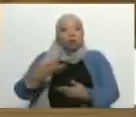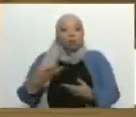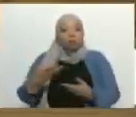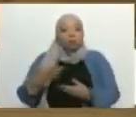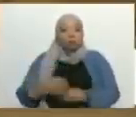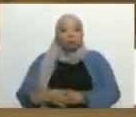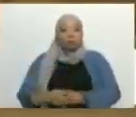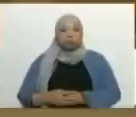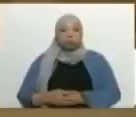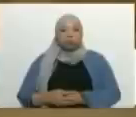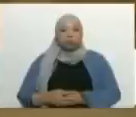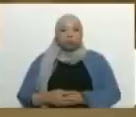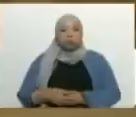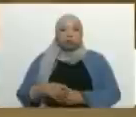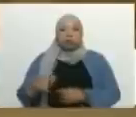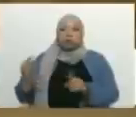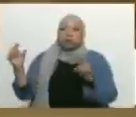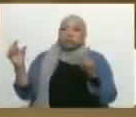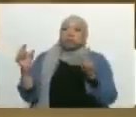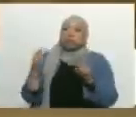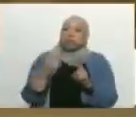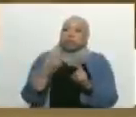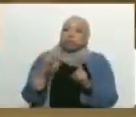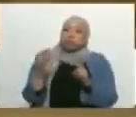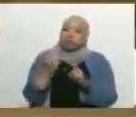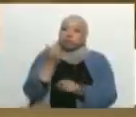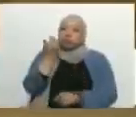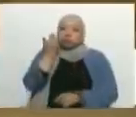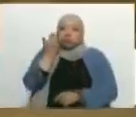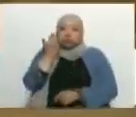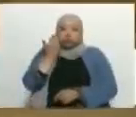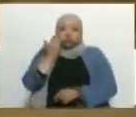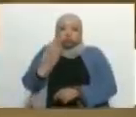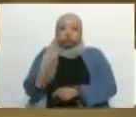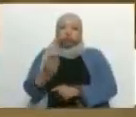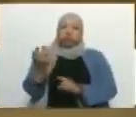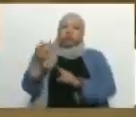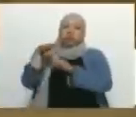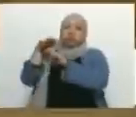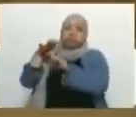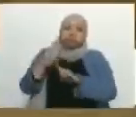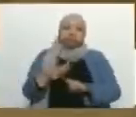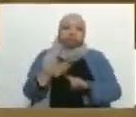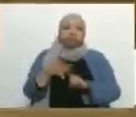que con palabras, como lo acabamos de ver, discriminatorias,